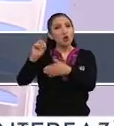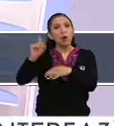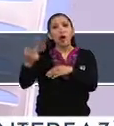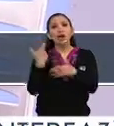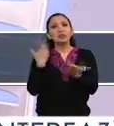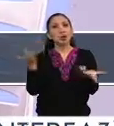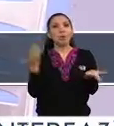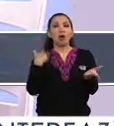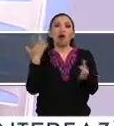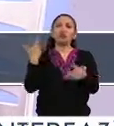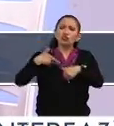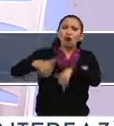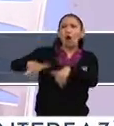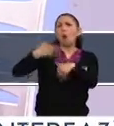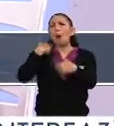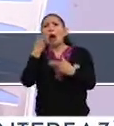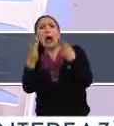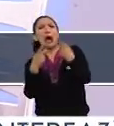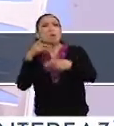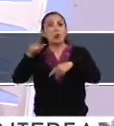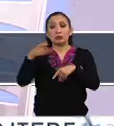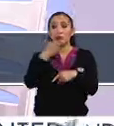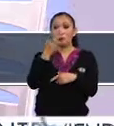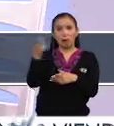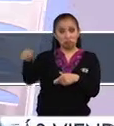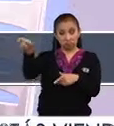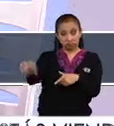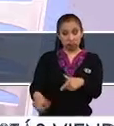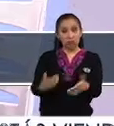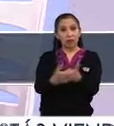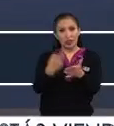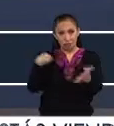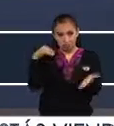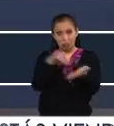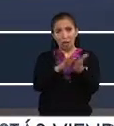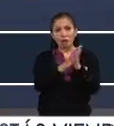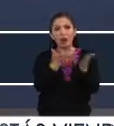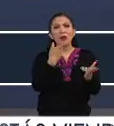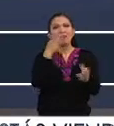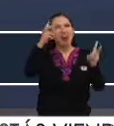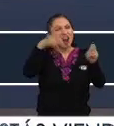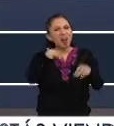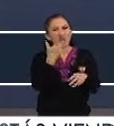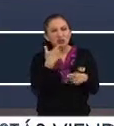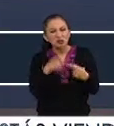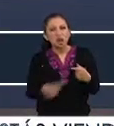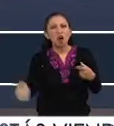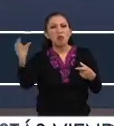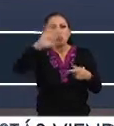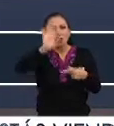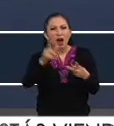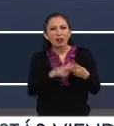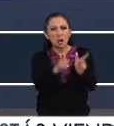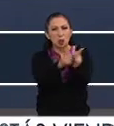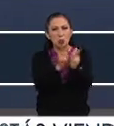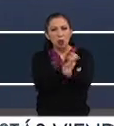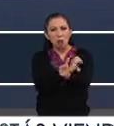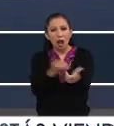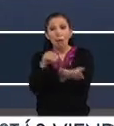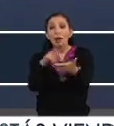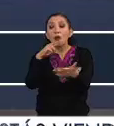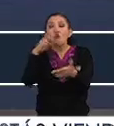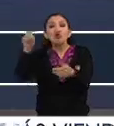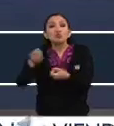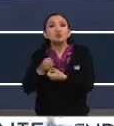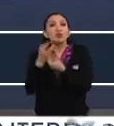panfletario por sus causas. Es un hombre crítico, en sus libros aparece la corrupción, la muerte, el crimen organizado, pero es la voz de